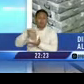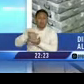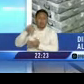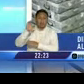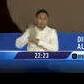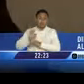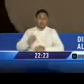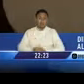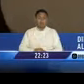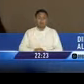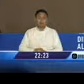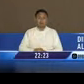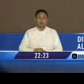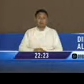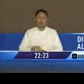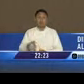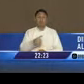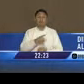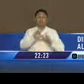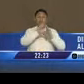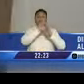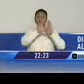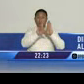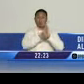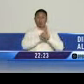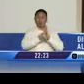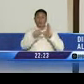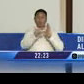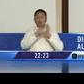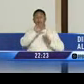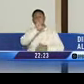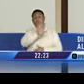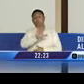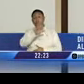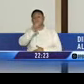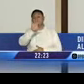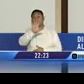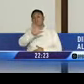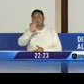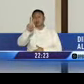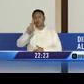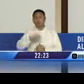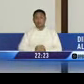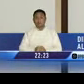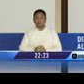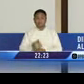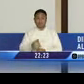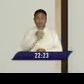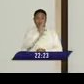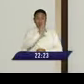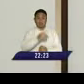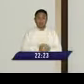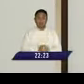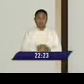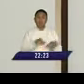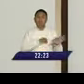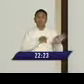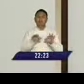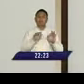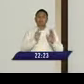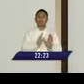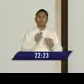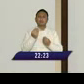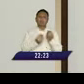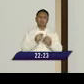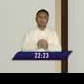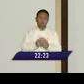del Ecuador, según lo estipula el artículo 552 del COIB. Bien, según los expertos, este es el